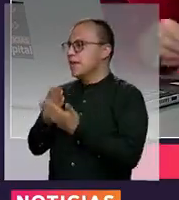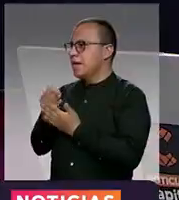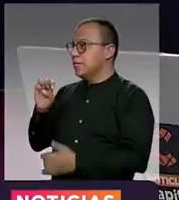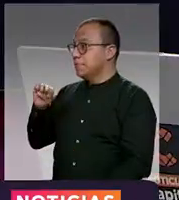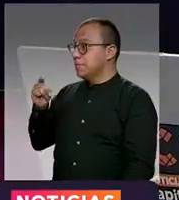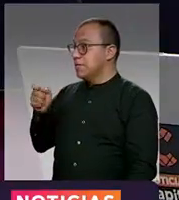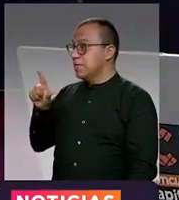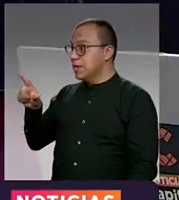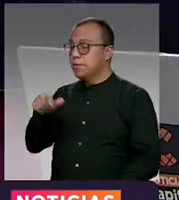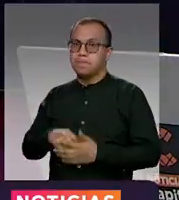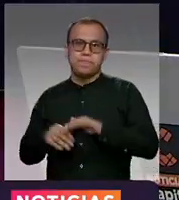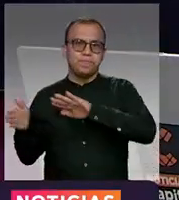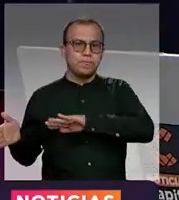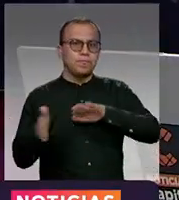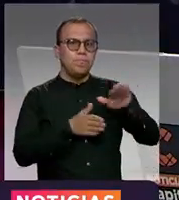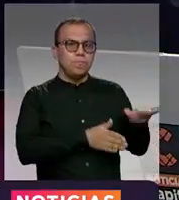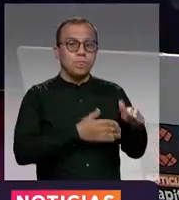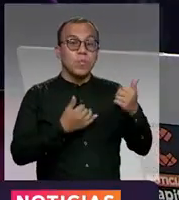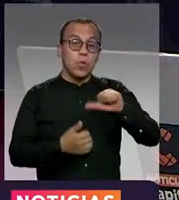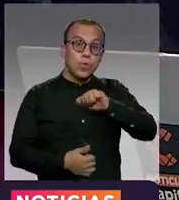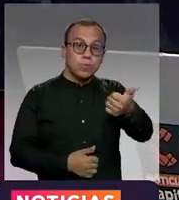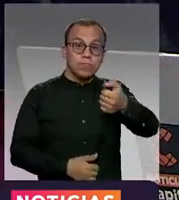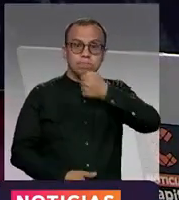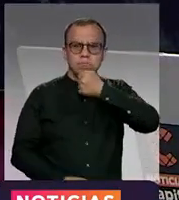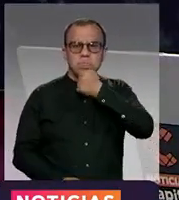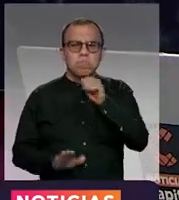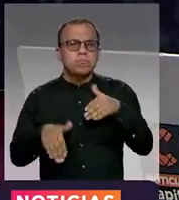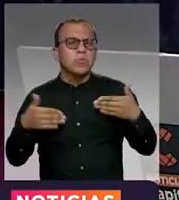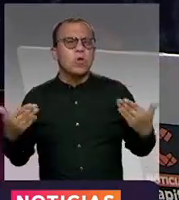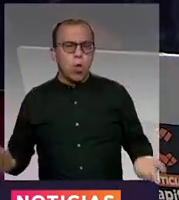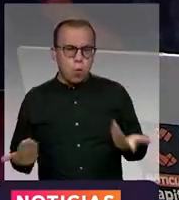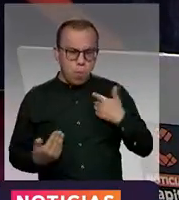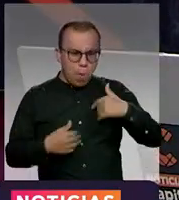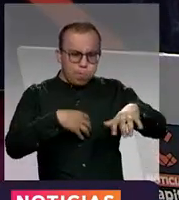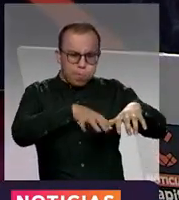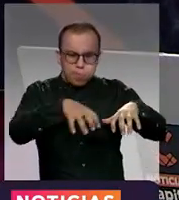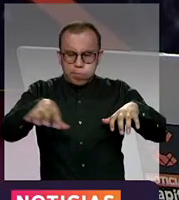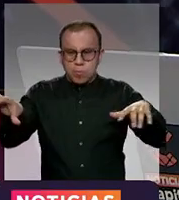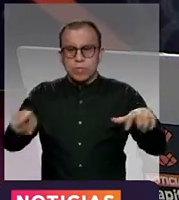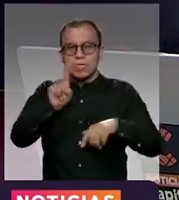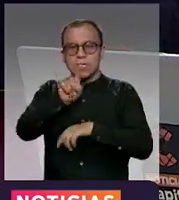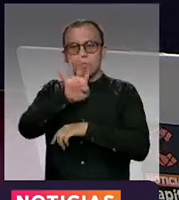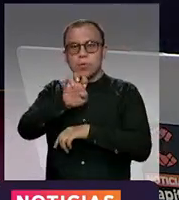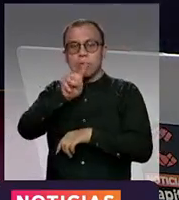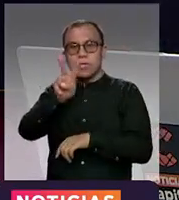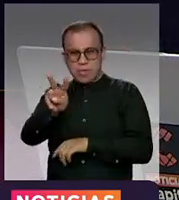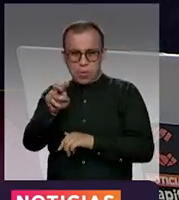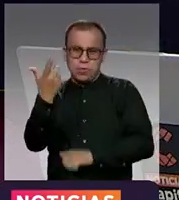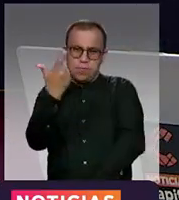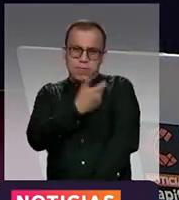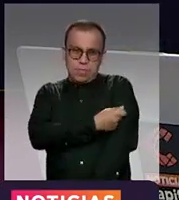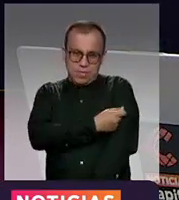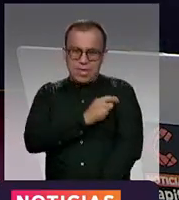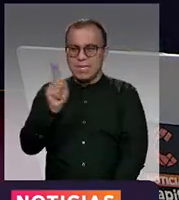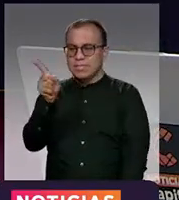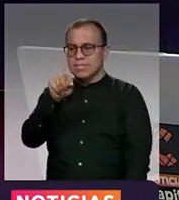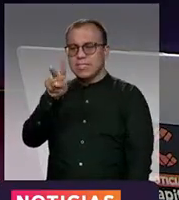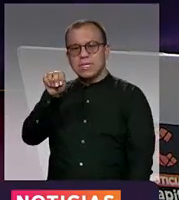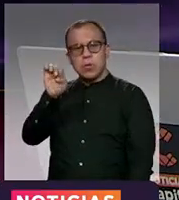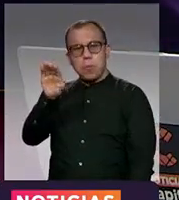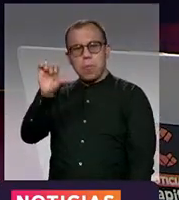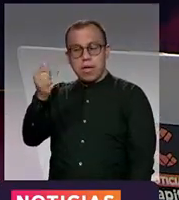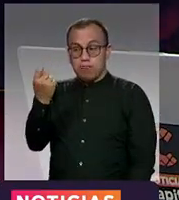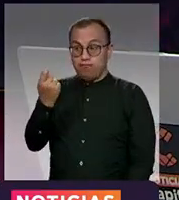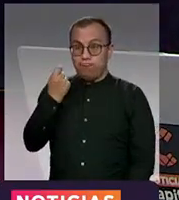y en otras noticias el gobierno nacional dé a conocer cómo será la distribución de las 192 mil vacunas de sinovac que llegaron al país